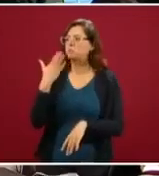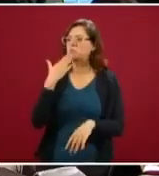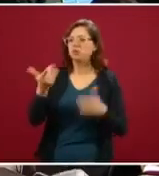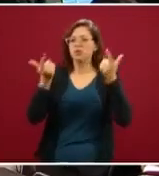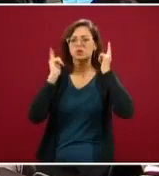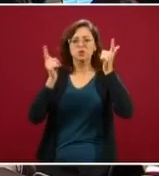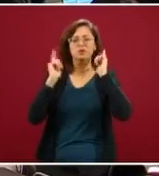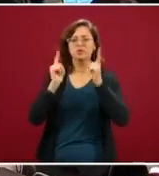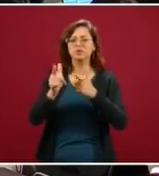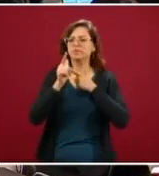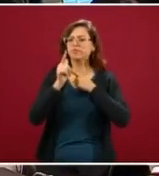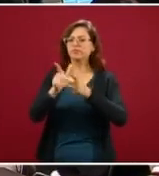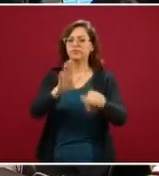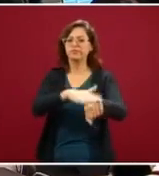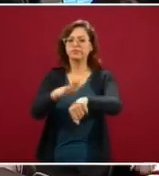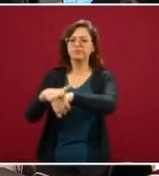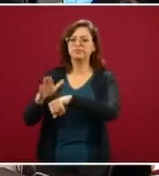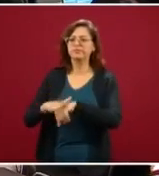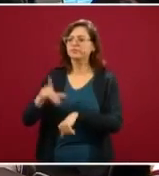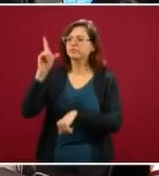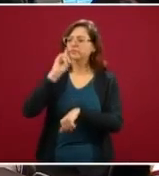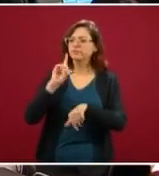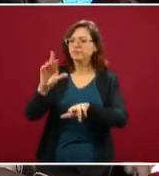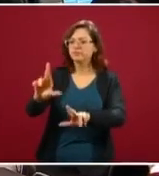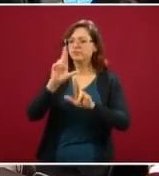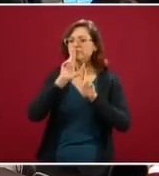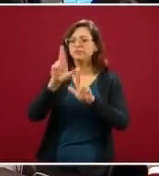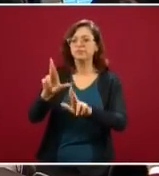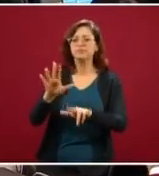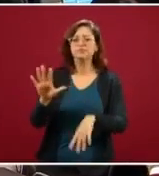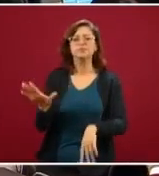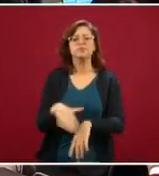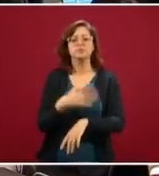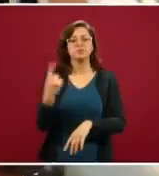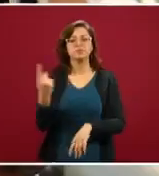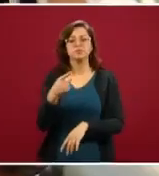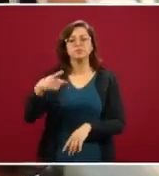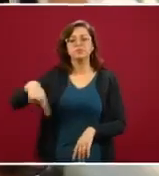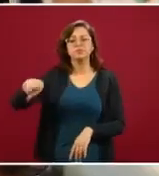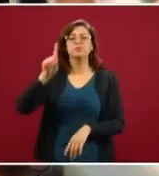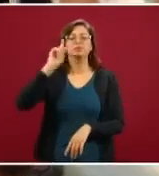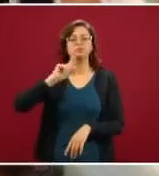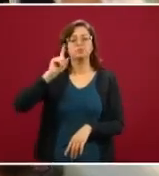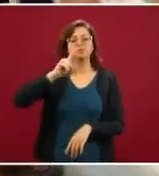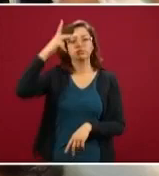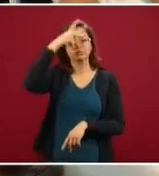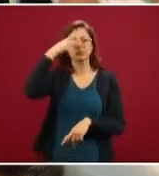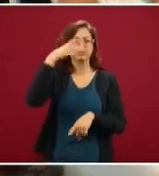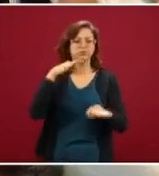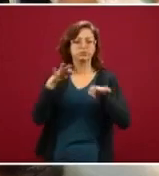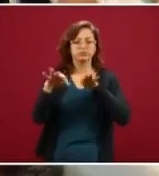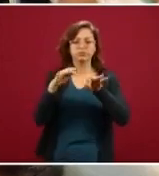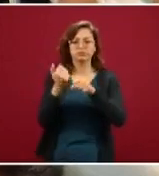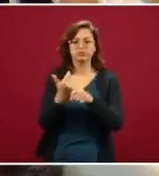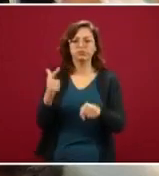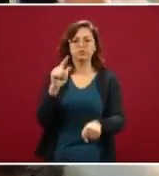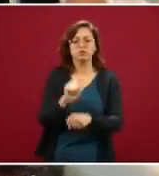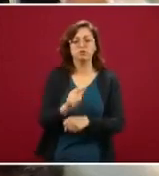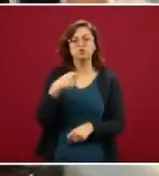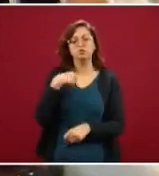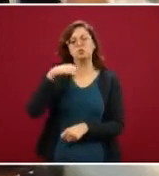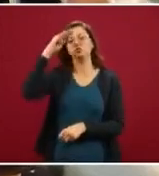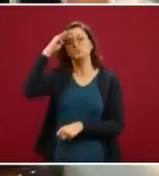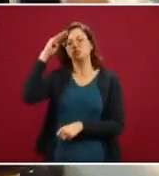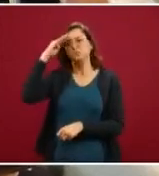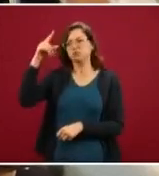llamado a el respeto hacia las mujeres, porque también hay mujeres que son psicólogas, trabajadoras sociales, y que yo he visto que